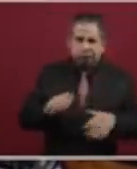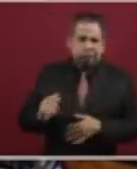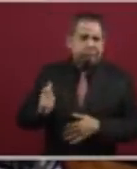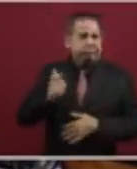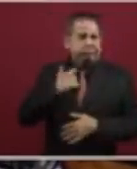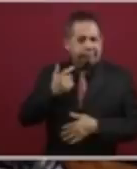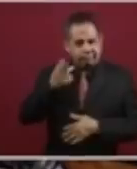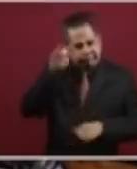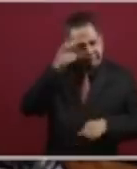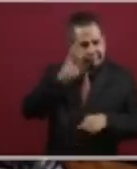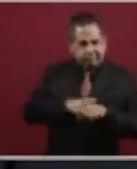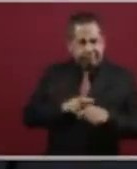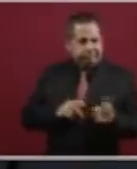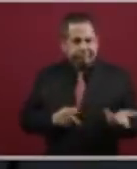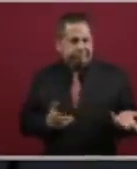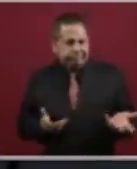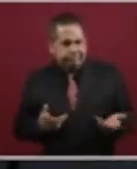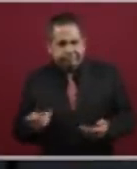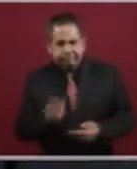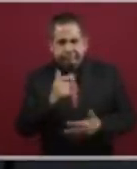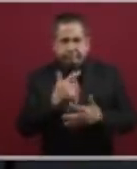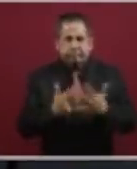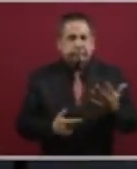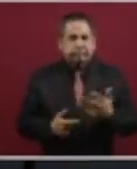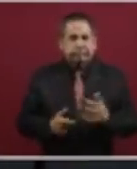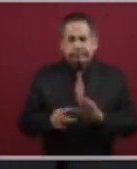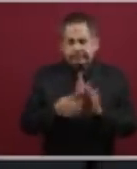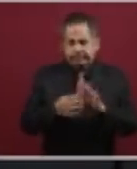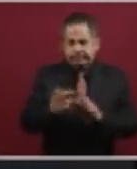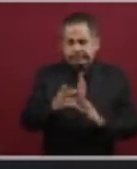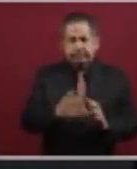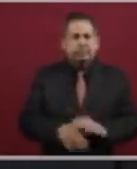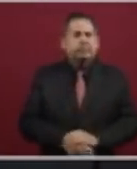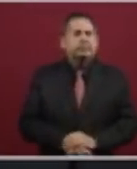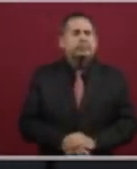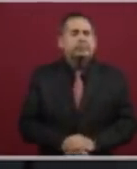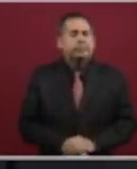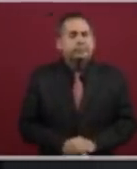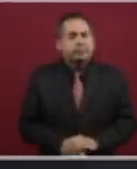el hoy exdirector del IMSS? Serían mis preguntas. Bueno, mire,